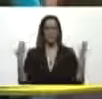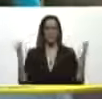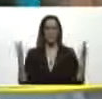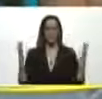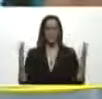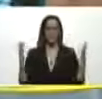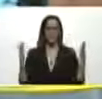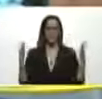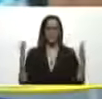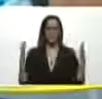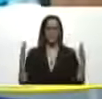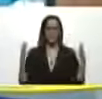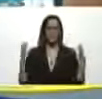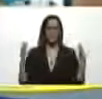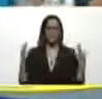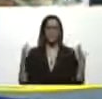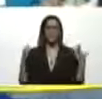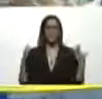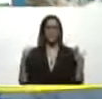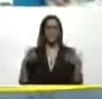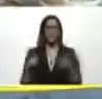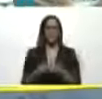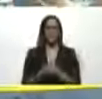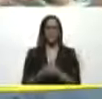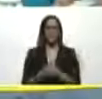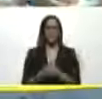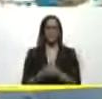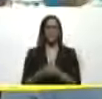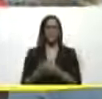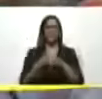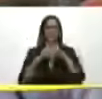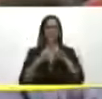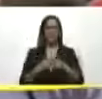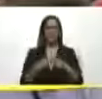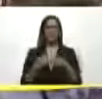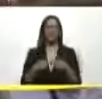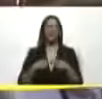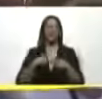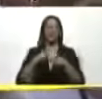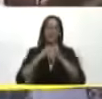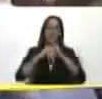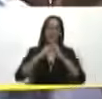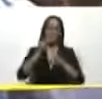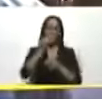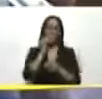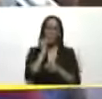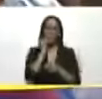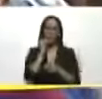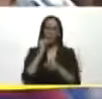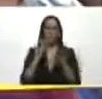nuevos financiamientos y crédito a la juventud emprendedora del país